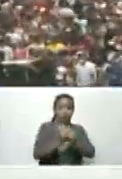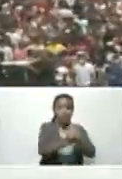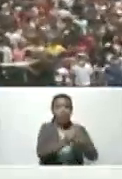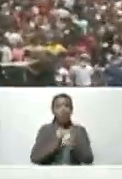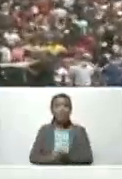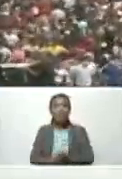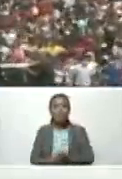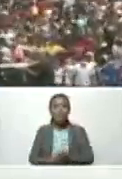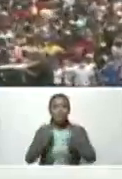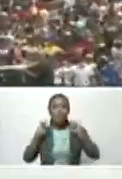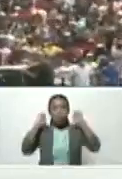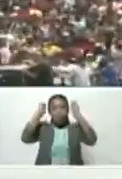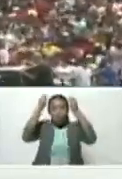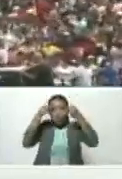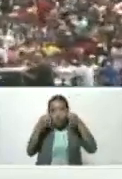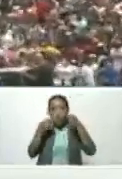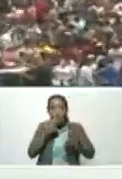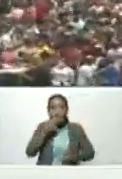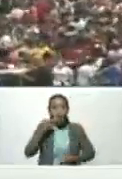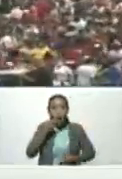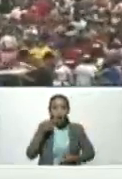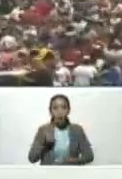La Caperucita.